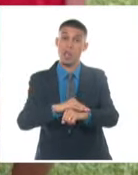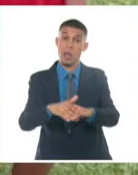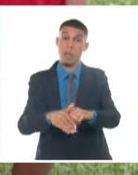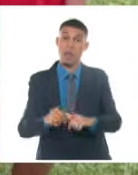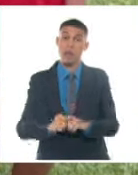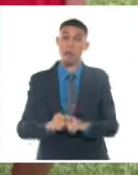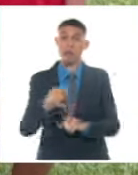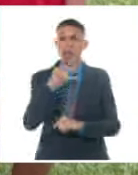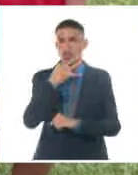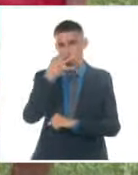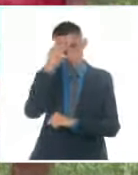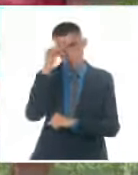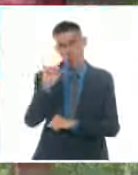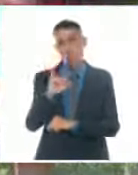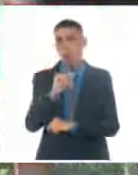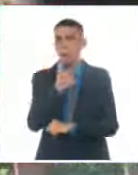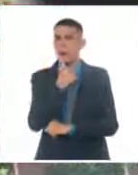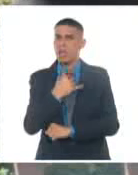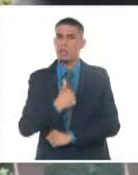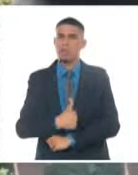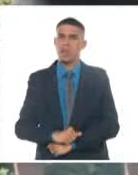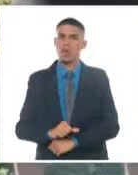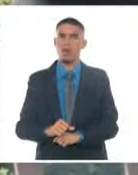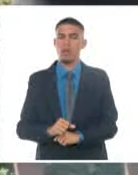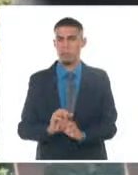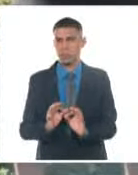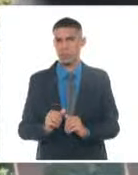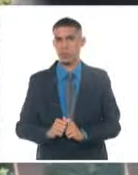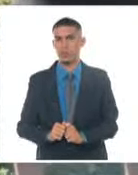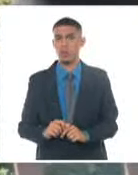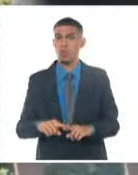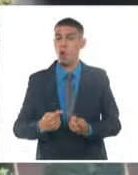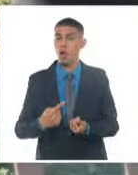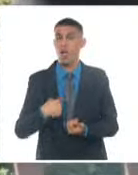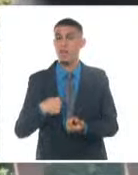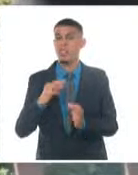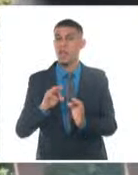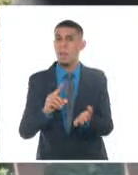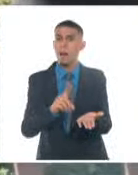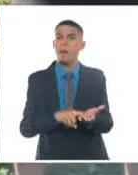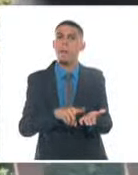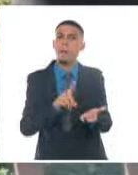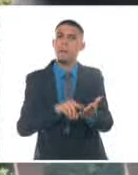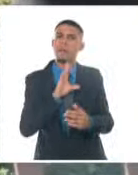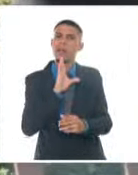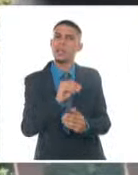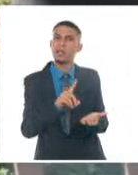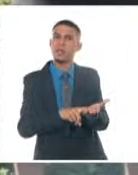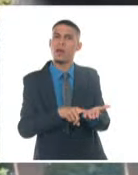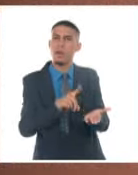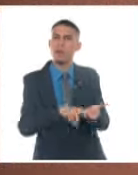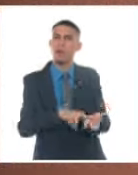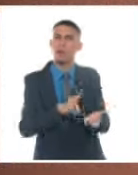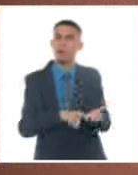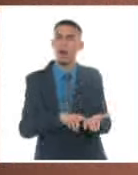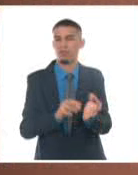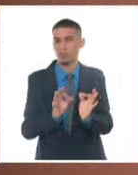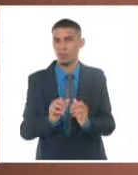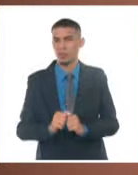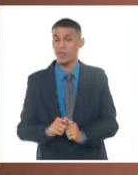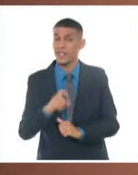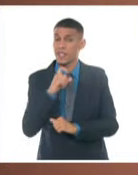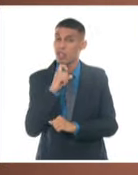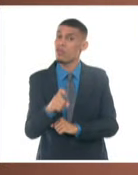sobrinos que son como mis hijos y que se creen eso que son mis hijos porque me tratan como si fuera su papá esposa con su es difícil